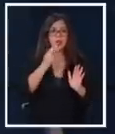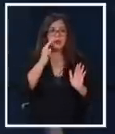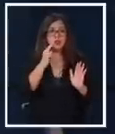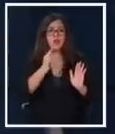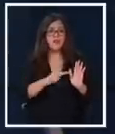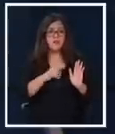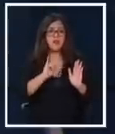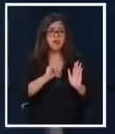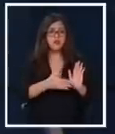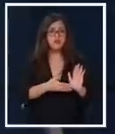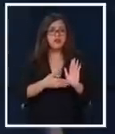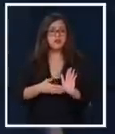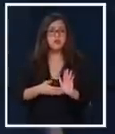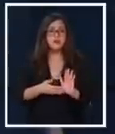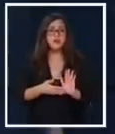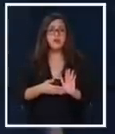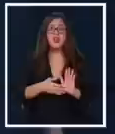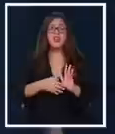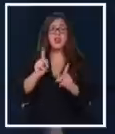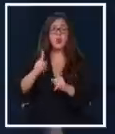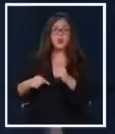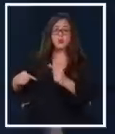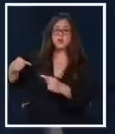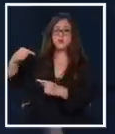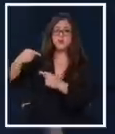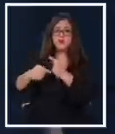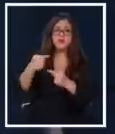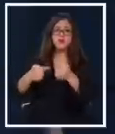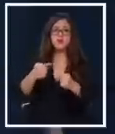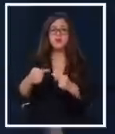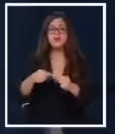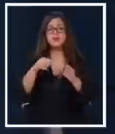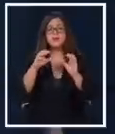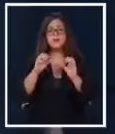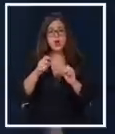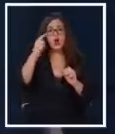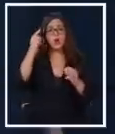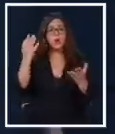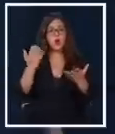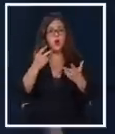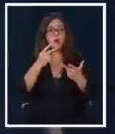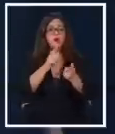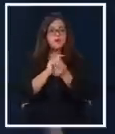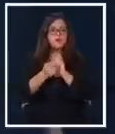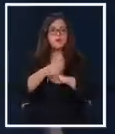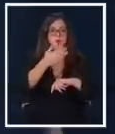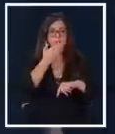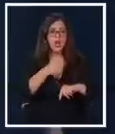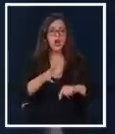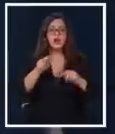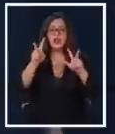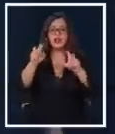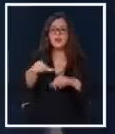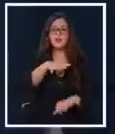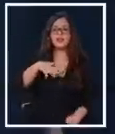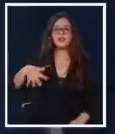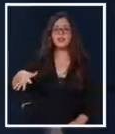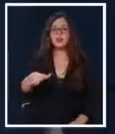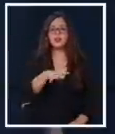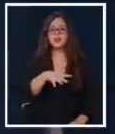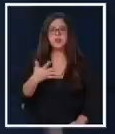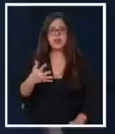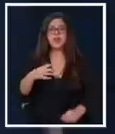que hay muchos que son heredados y estructurales o pensad en cómo lo podemos hacer mejor desde la situación en